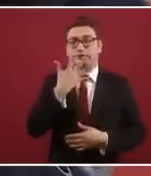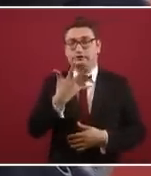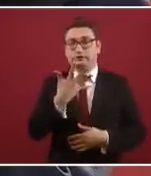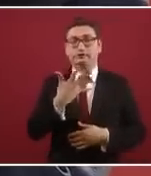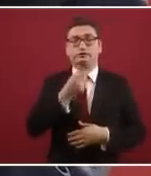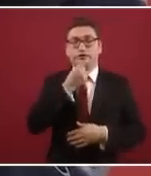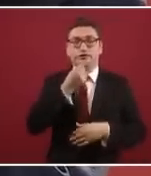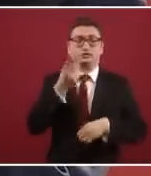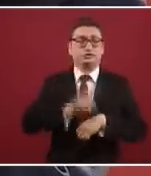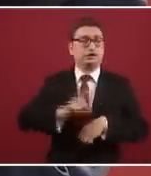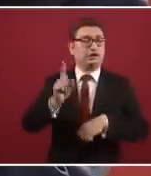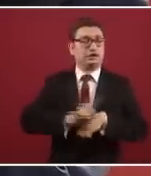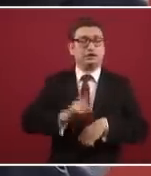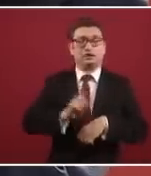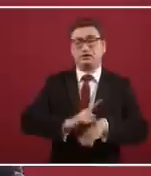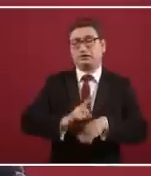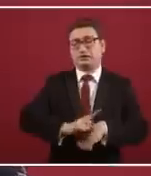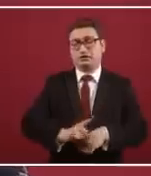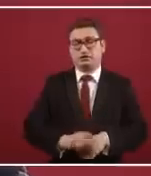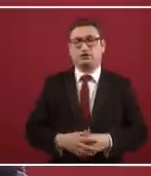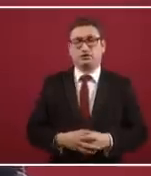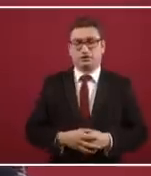diarios, pero